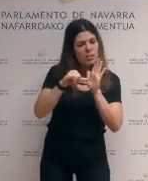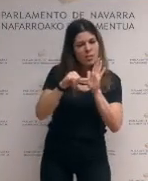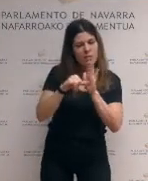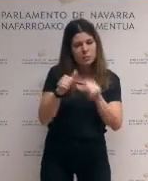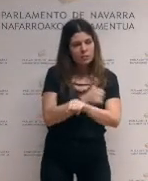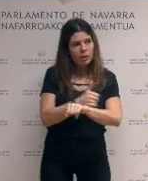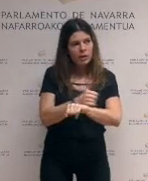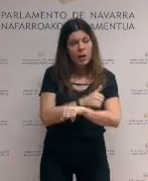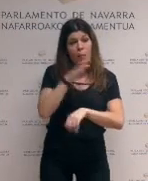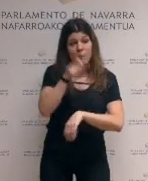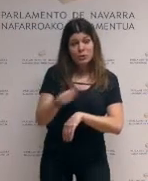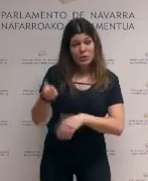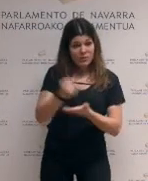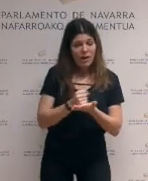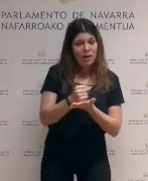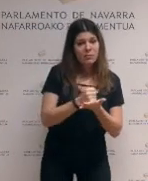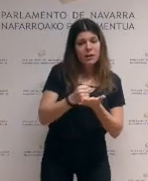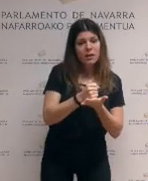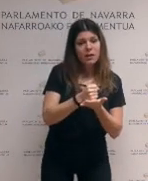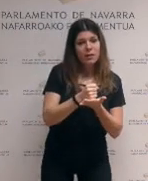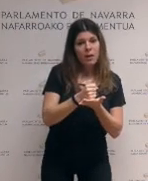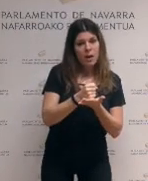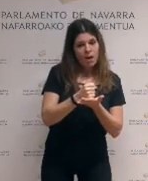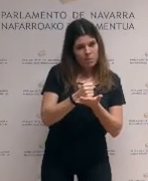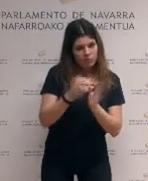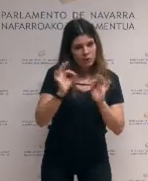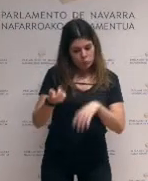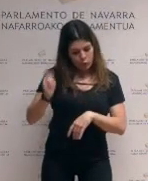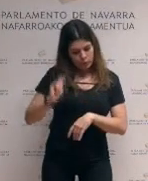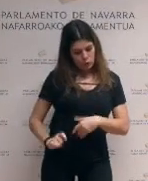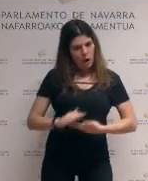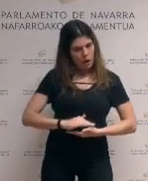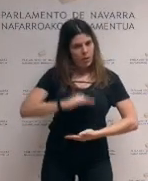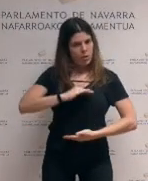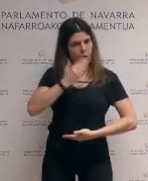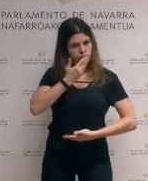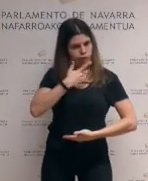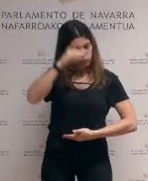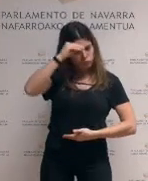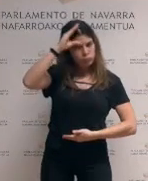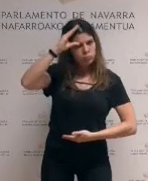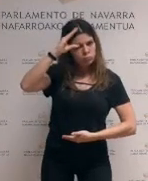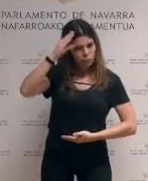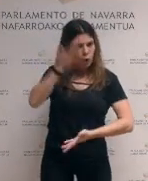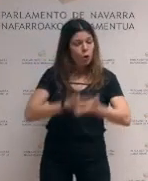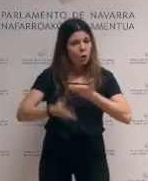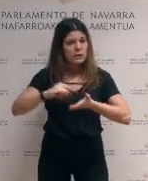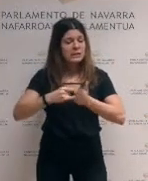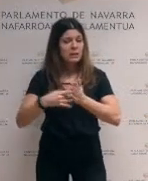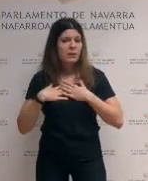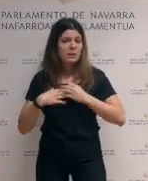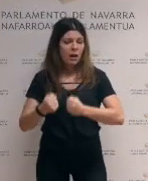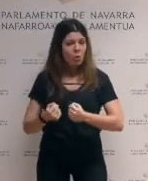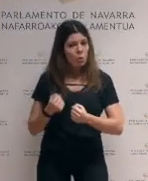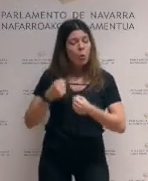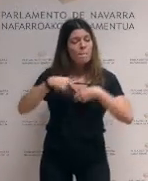con farmacéuticos y farmacéuticas con profesionalidad, con capacidad, con conocimiento, para poder colaborar con el sistema de salud público